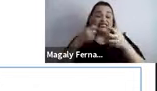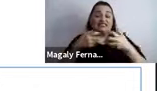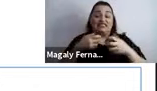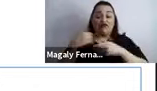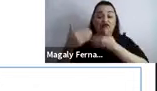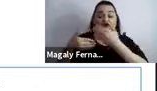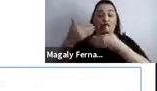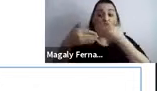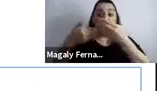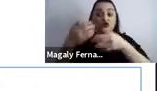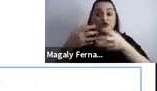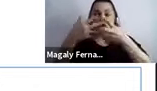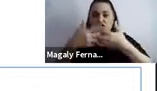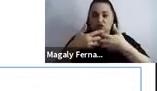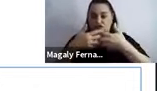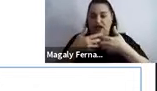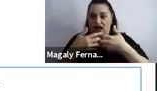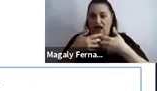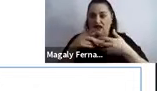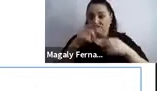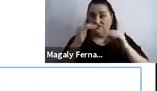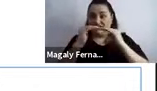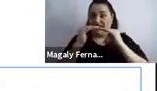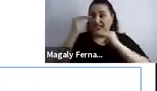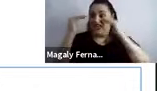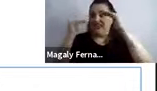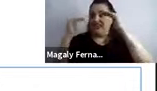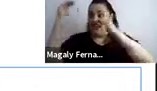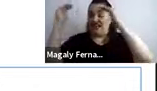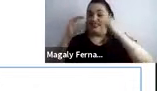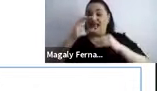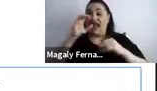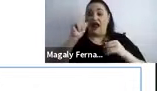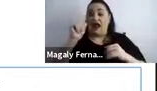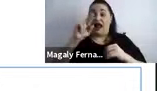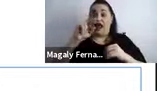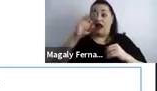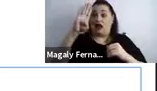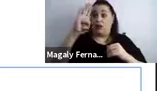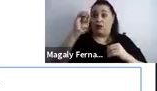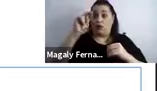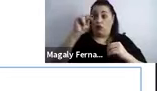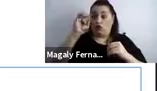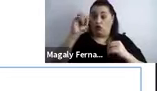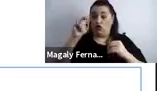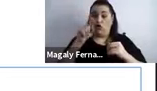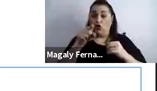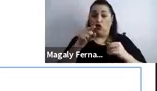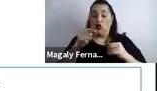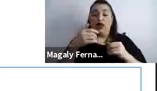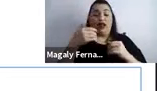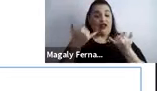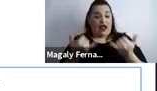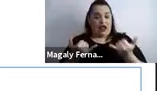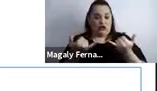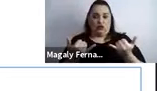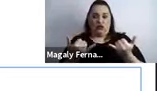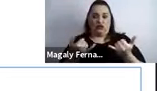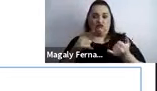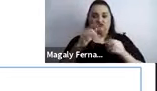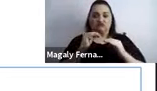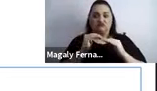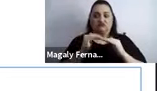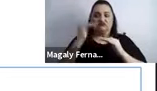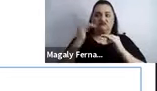son los niveles en cuanto a líneas, las emisiones de carbono en la tendencia actual, que